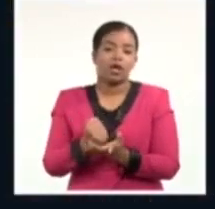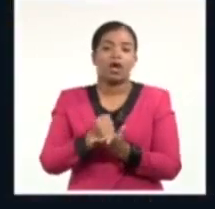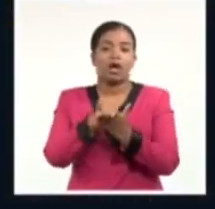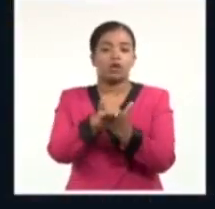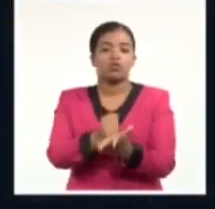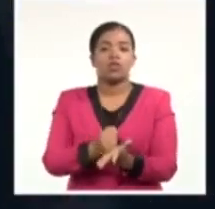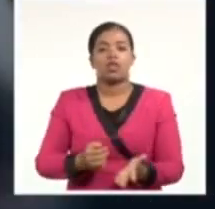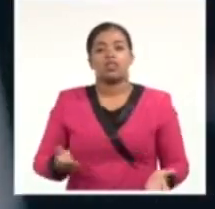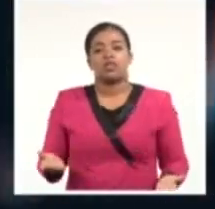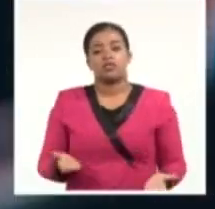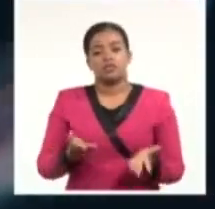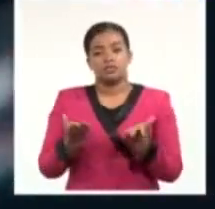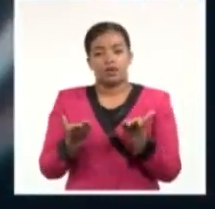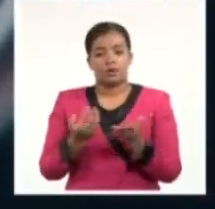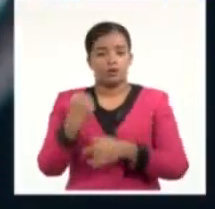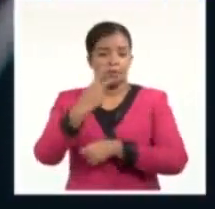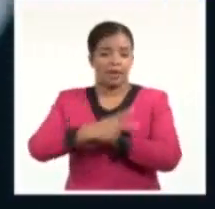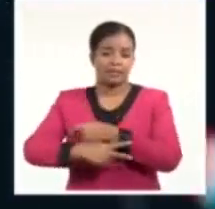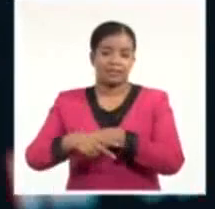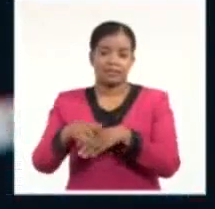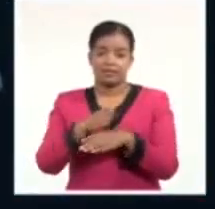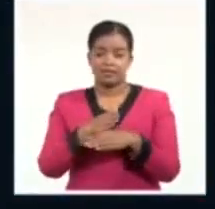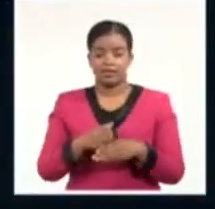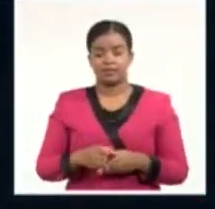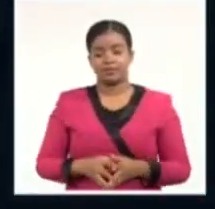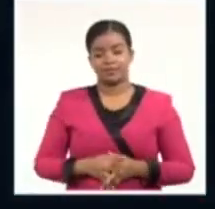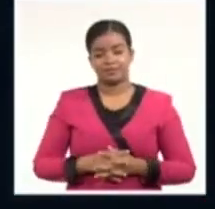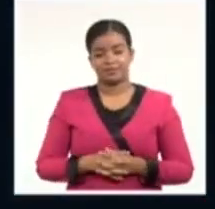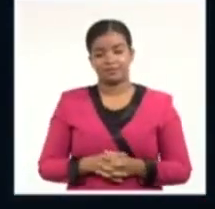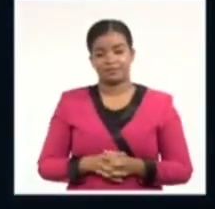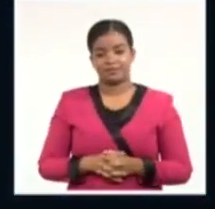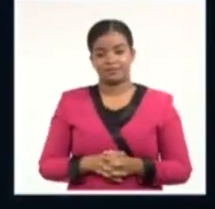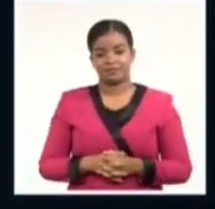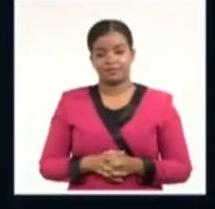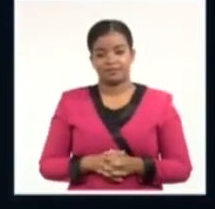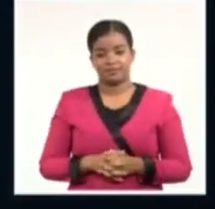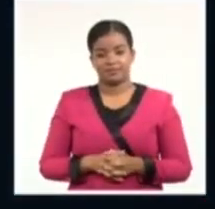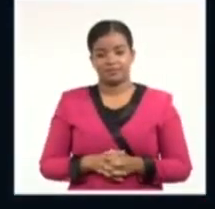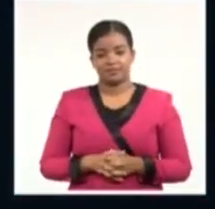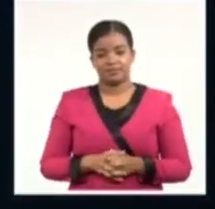desarrollo equitativo entre los países. Memphis C. Eversley, Sistema Informativo de la Televisión Cubana.